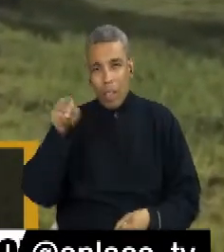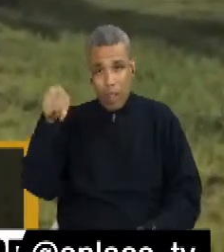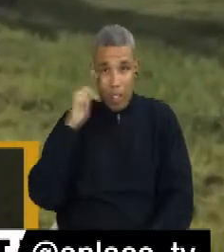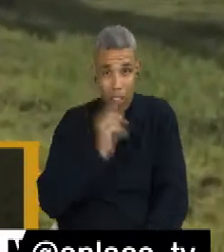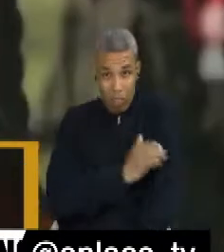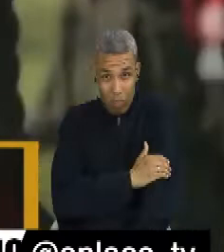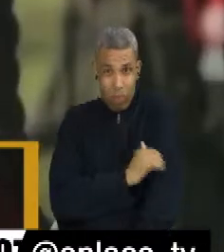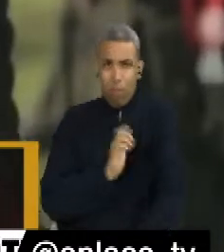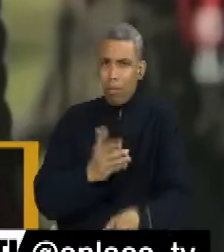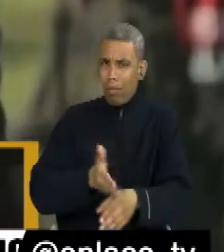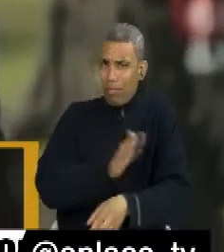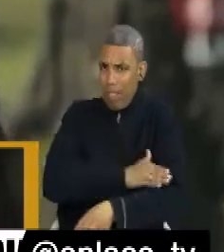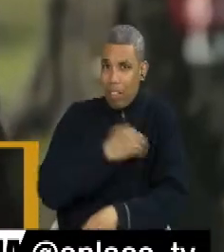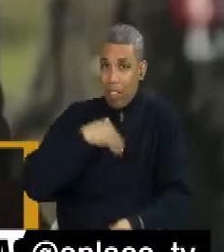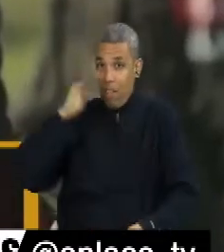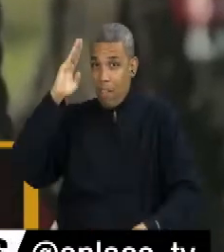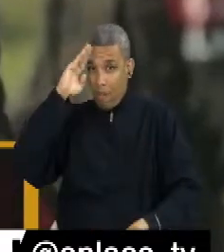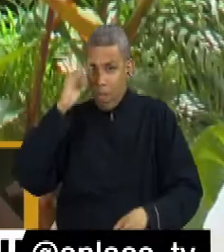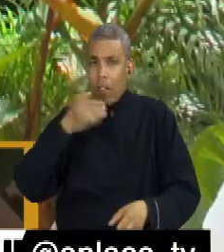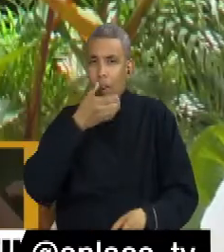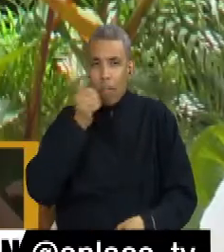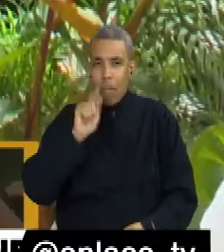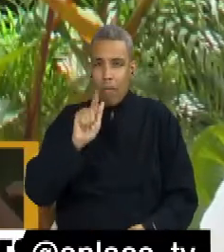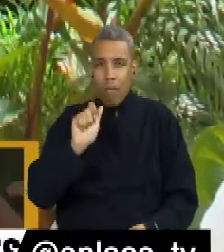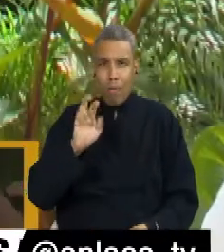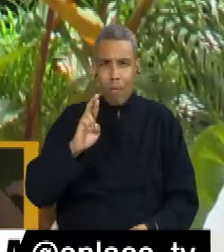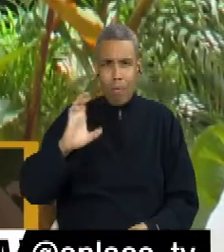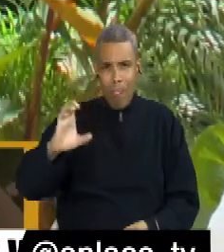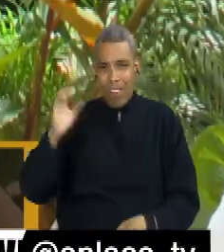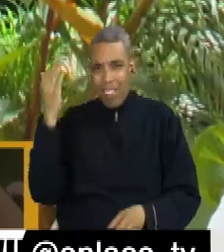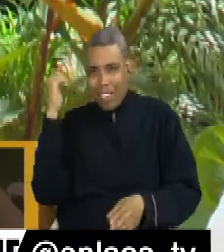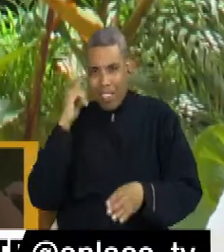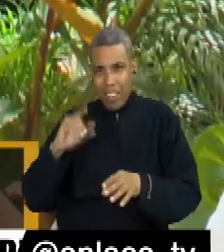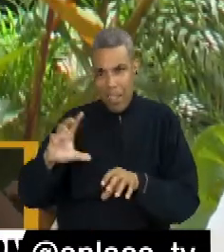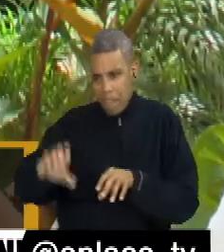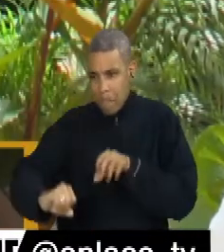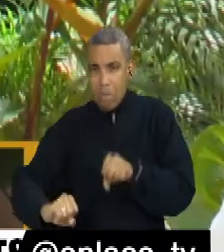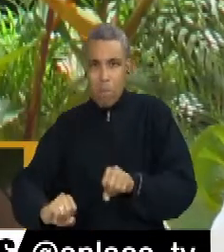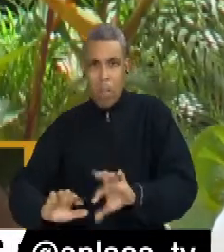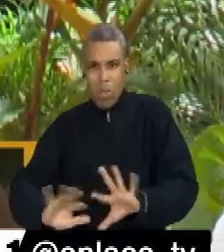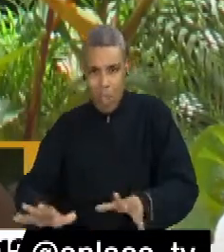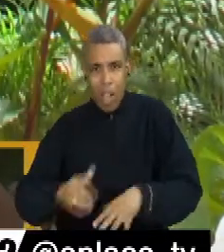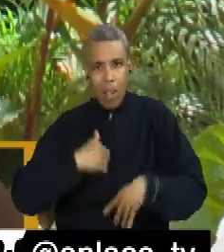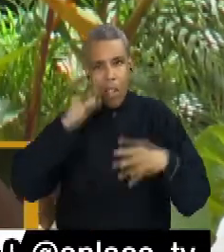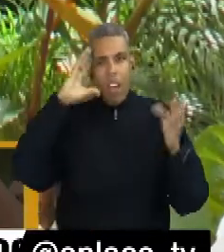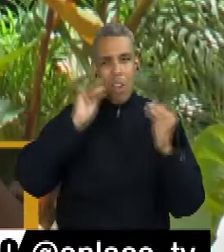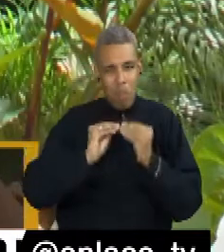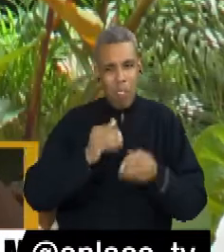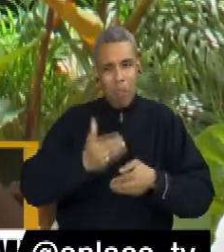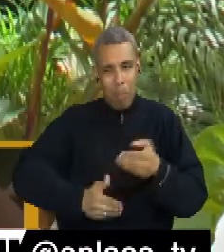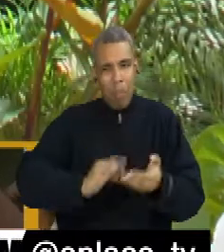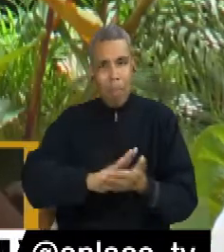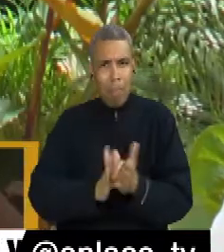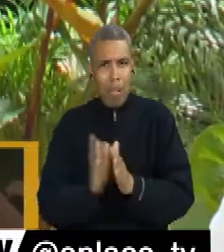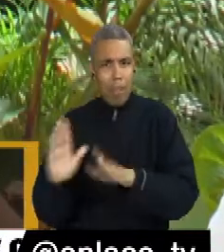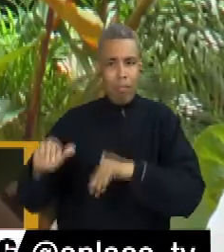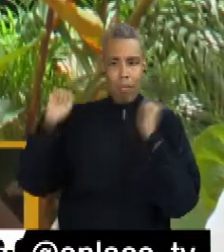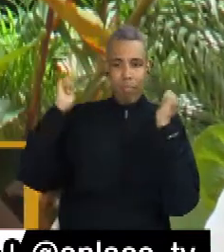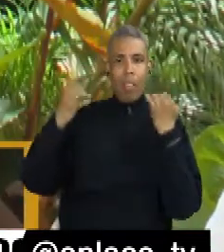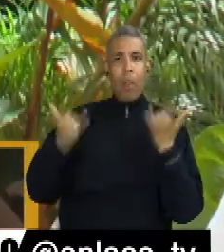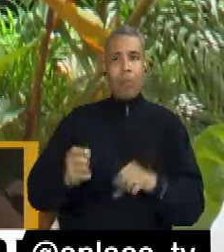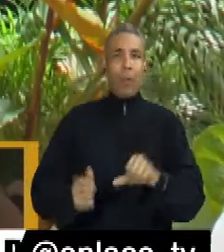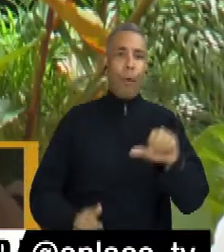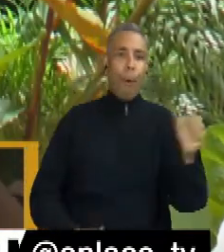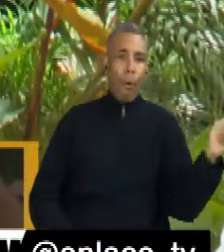anteriormente hacía presencia las FARC. Si hay mucha confusión, la comunidad denuncia que es la presencia del ELN,